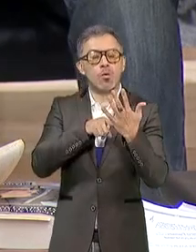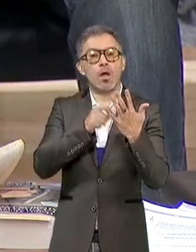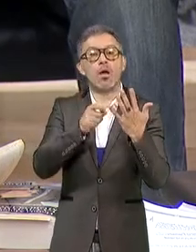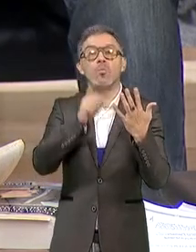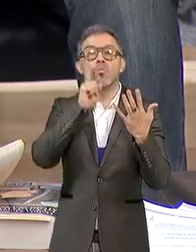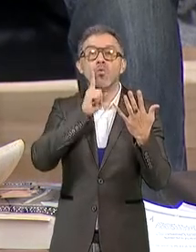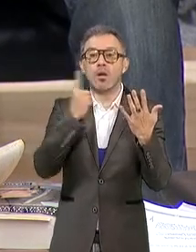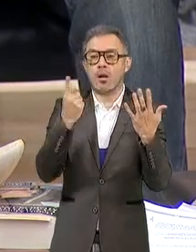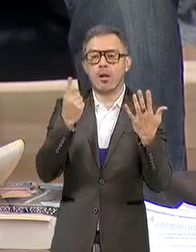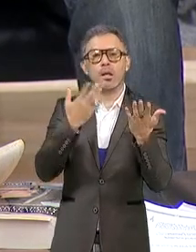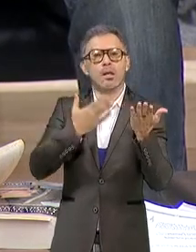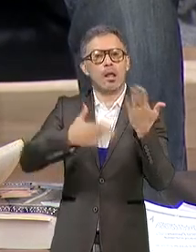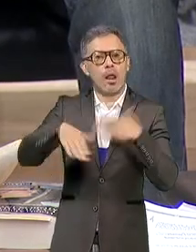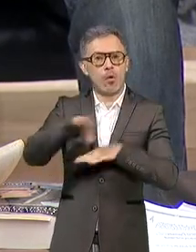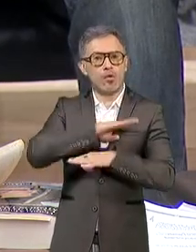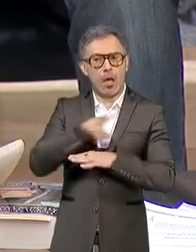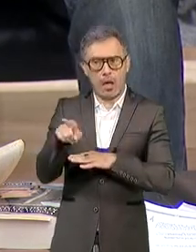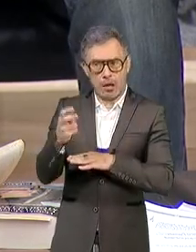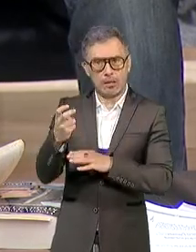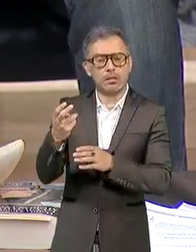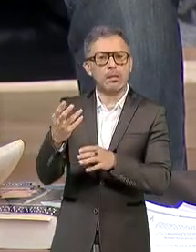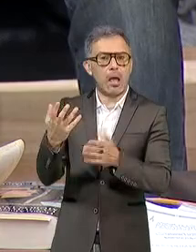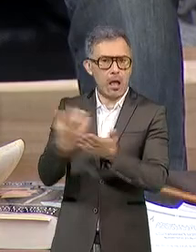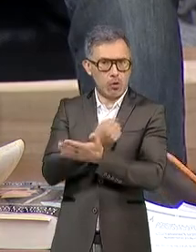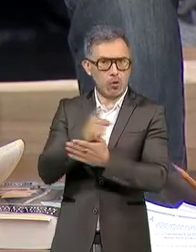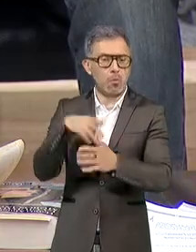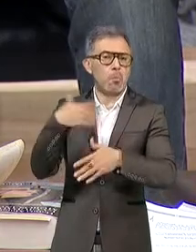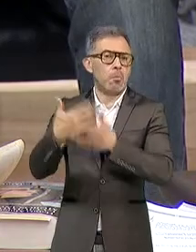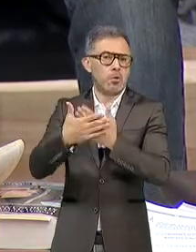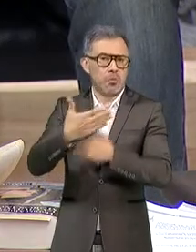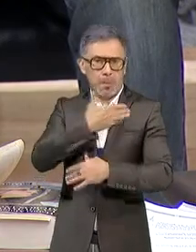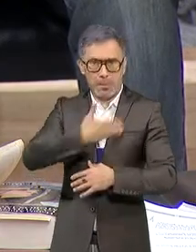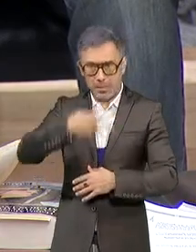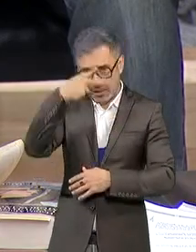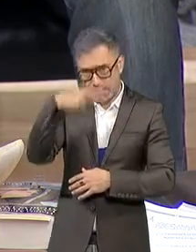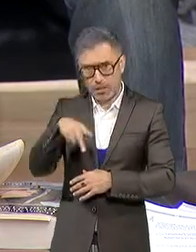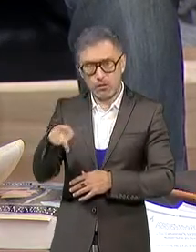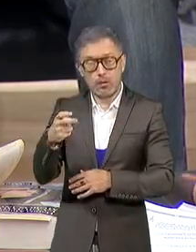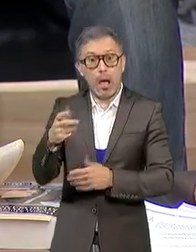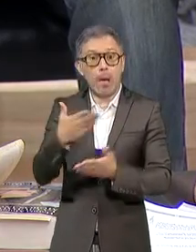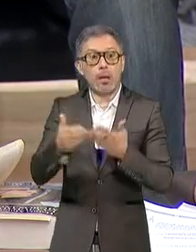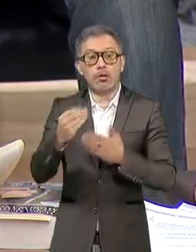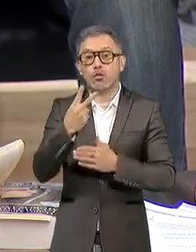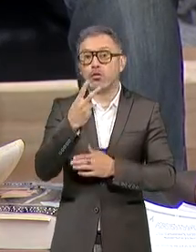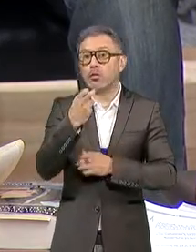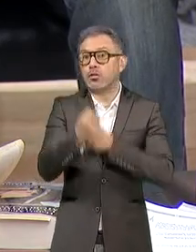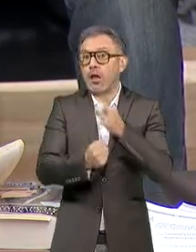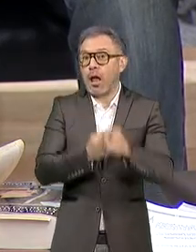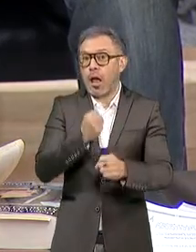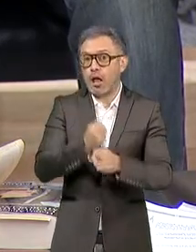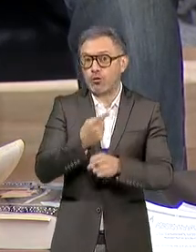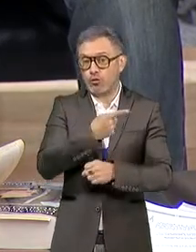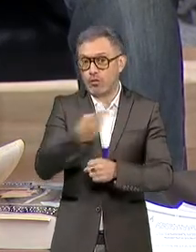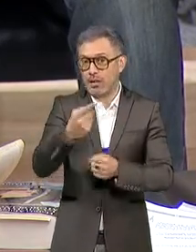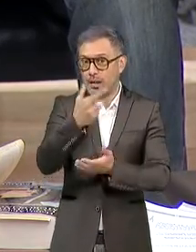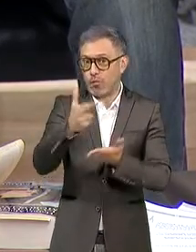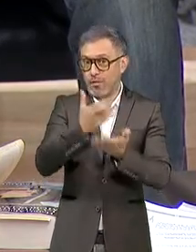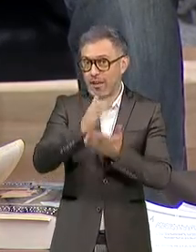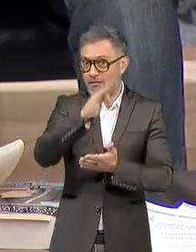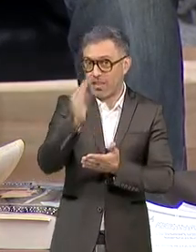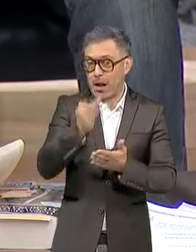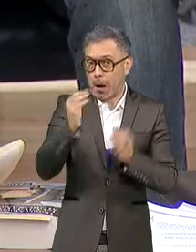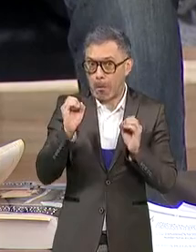compañera Claudia semba onaro próxima presidenta de la república que además por primera vez en 200 años de República Federal habrá una mujer